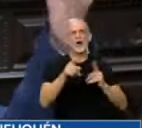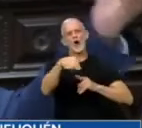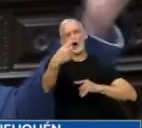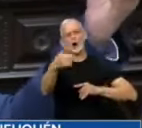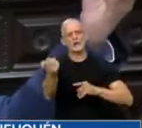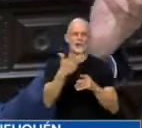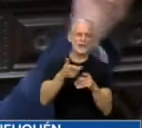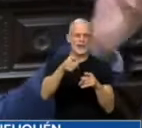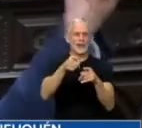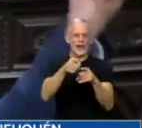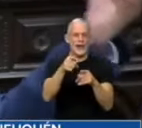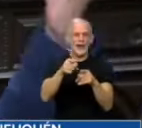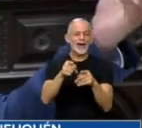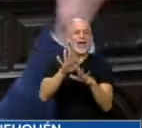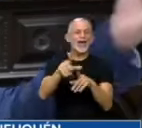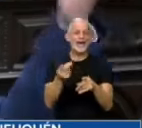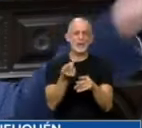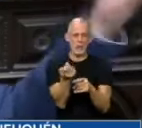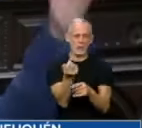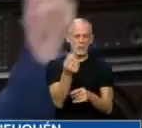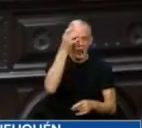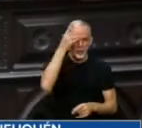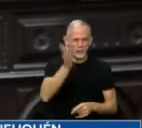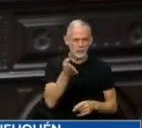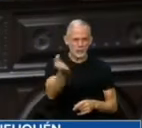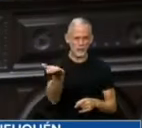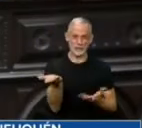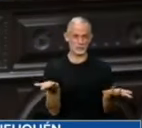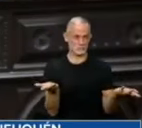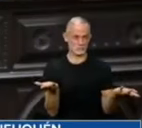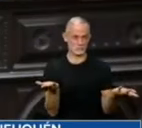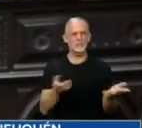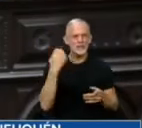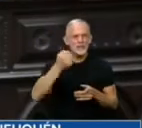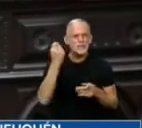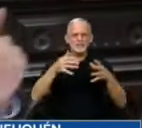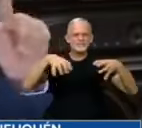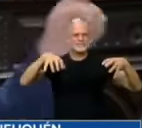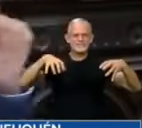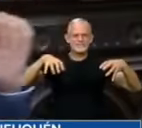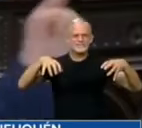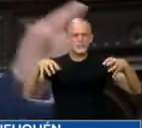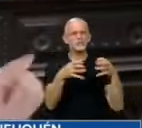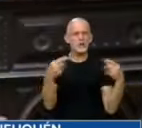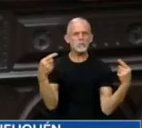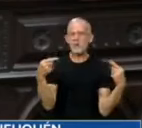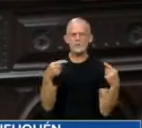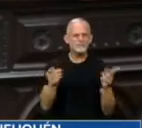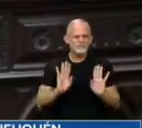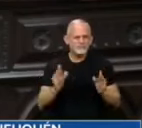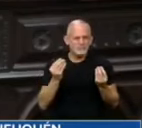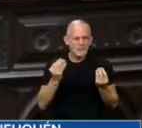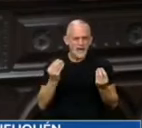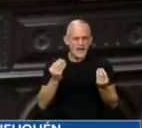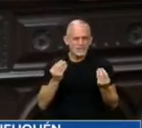del parrilismo terminaron quedando con un escaso 12%. Por eso es importante que entendamos que no sirven las peleas unos con otros, sino